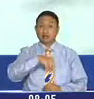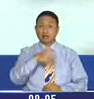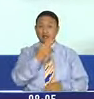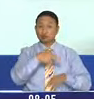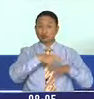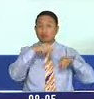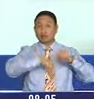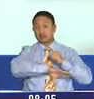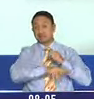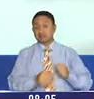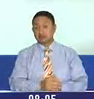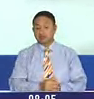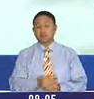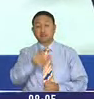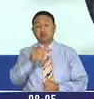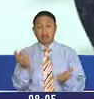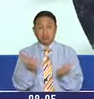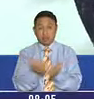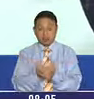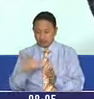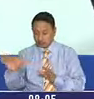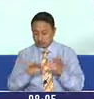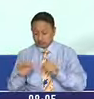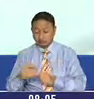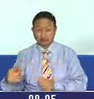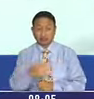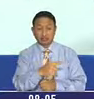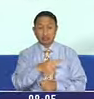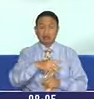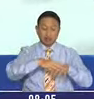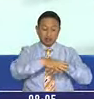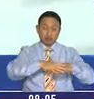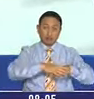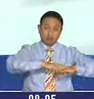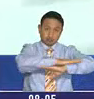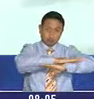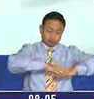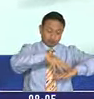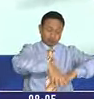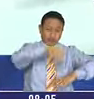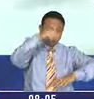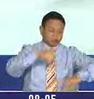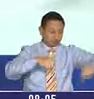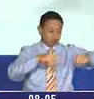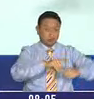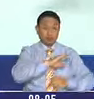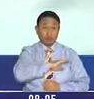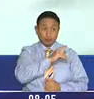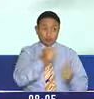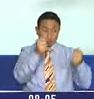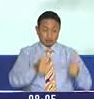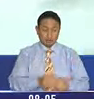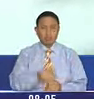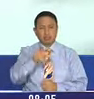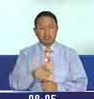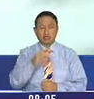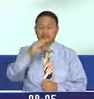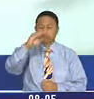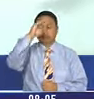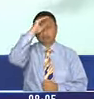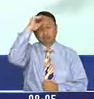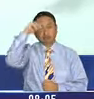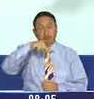ciudad. Los chamberos, los que reciclan, se están llevando los sifones, la rotulación que el municipio mismo pone. Que ya la ciudadanía está cansada y nos